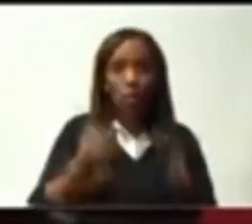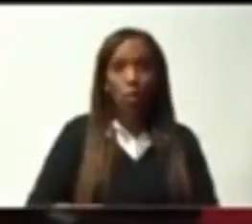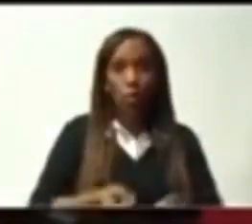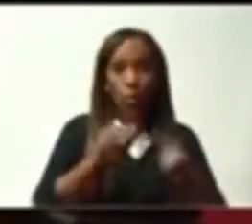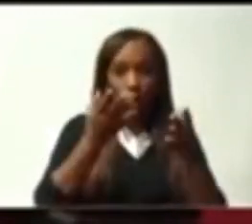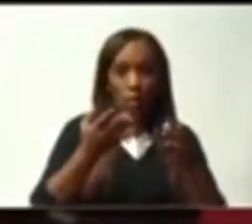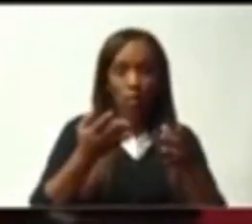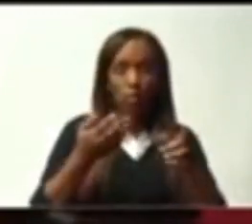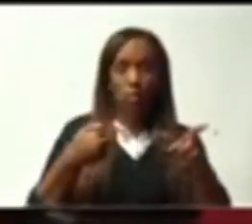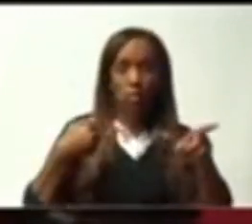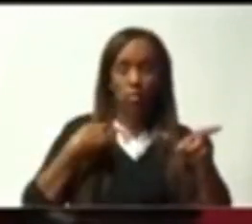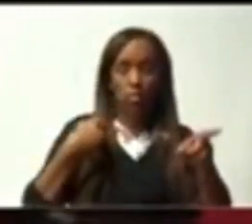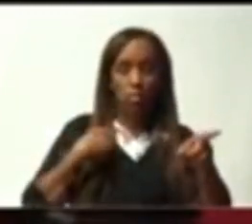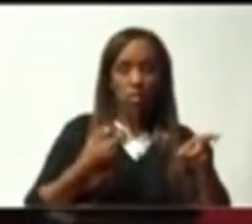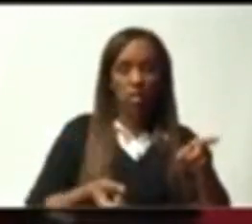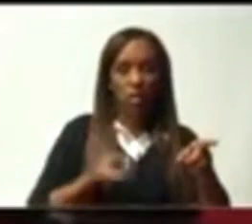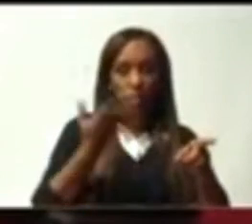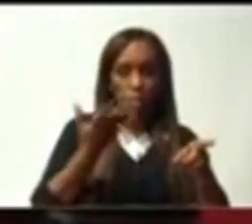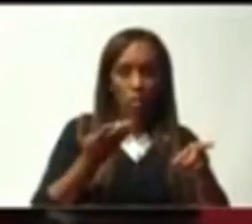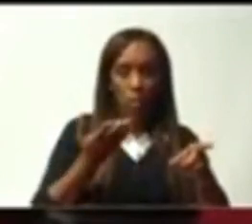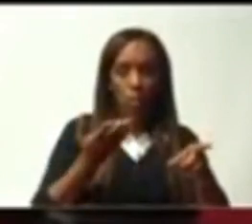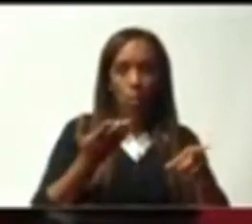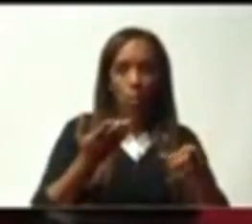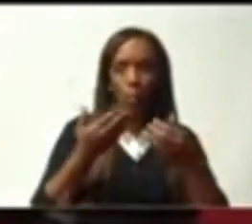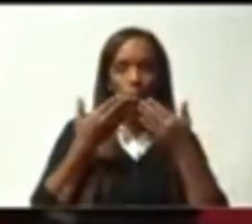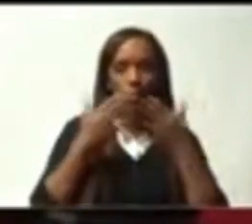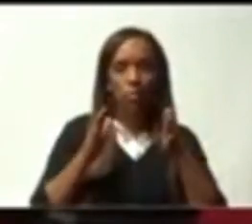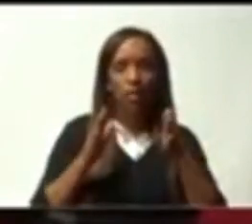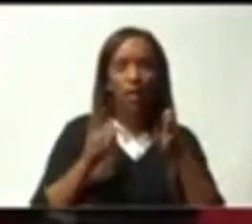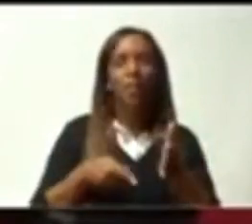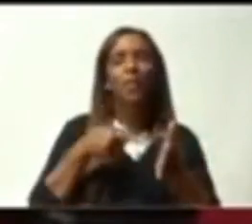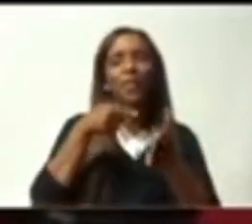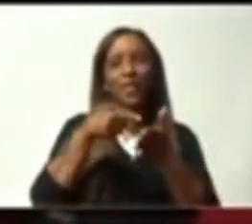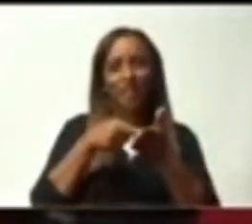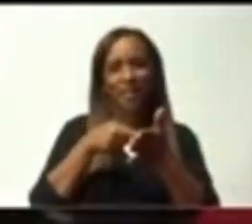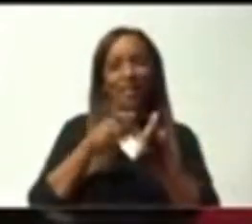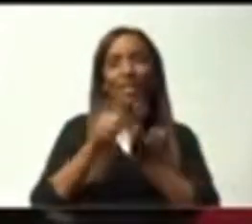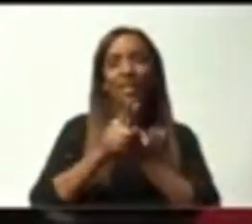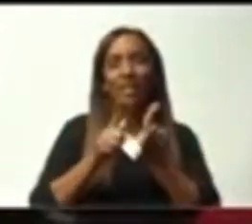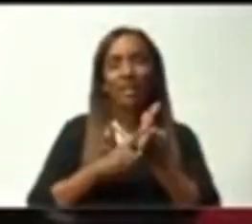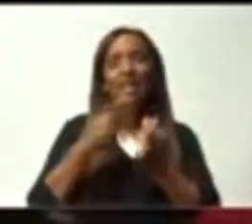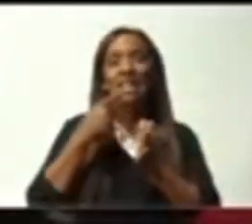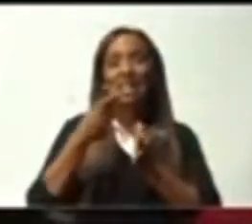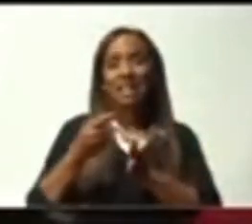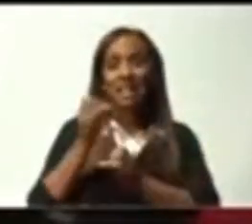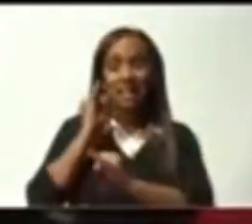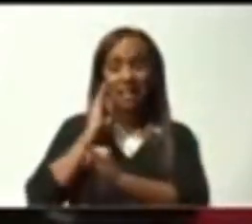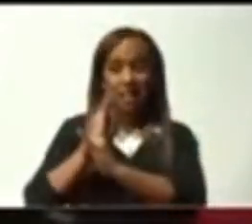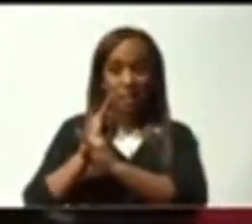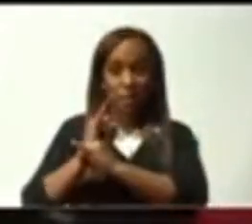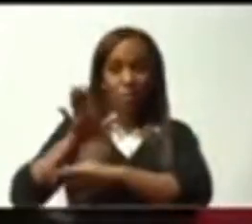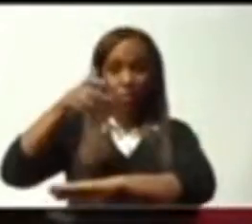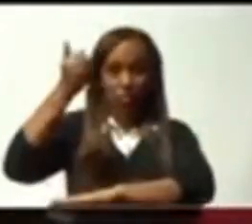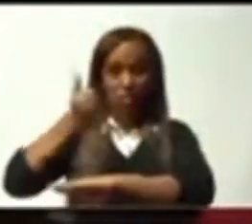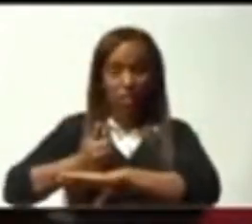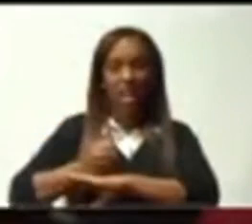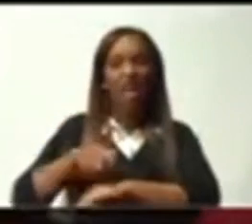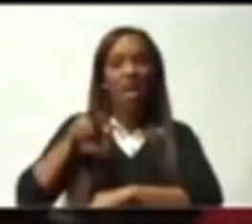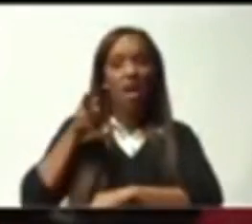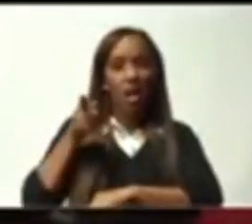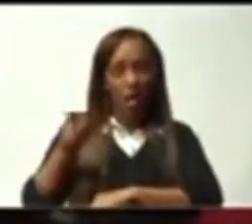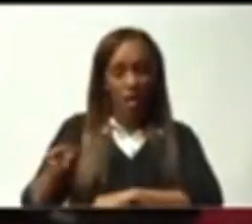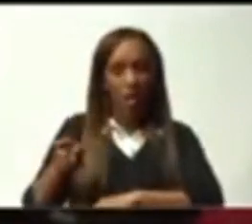ese instituto haga informe de rendición de cuentas. Y tiene penalidades por el